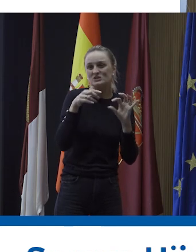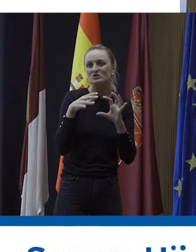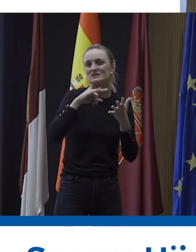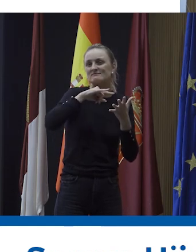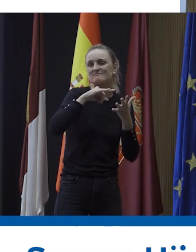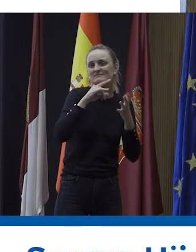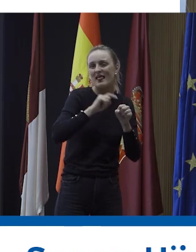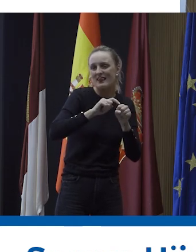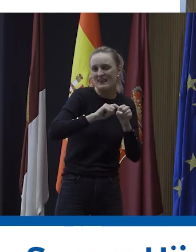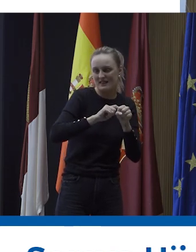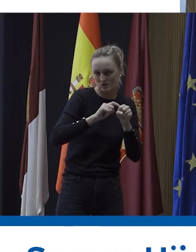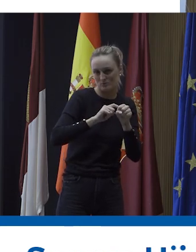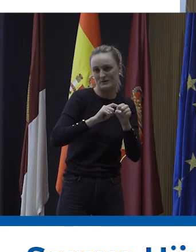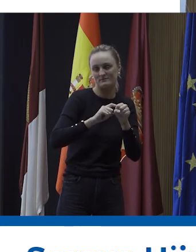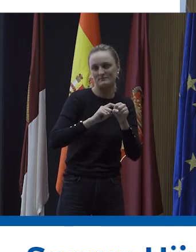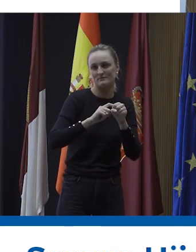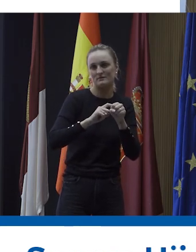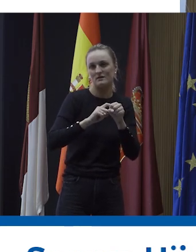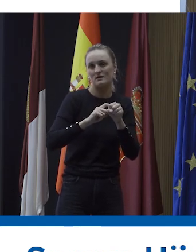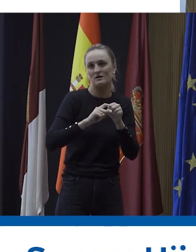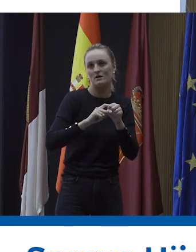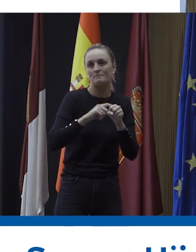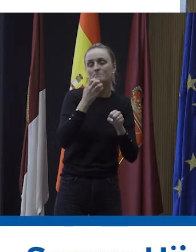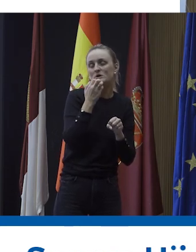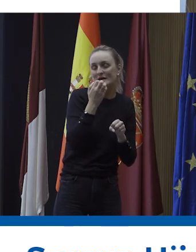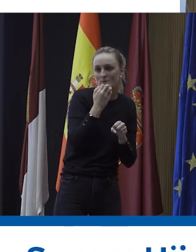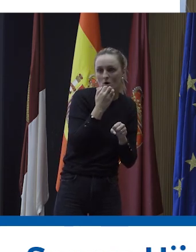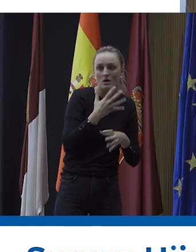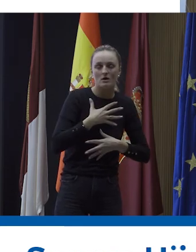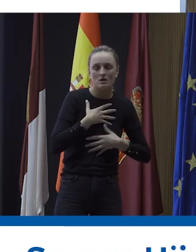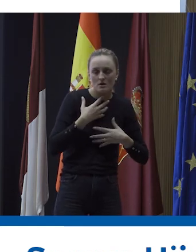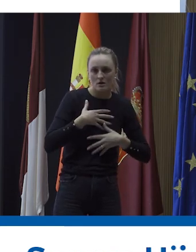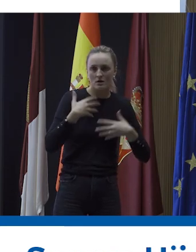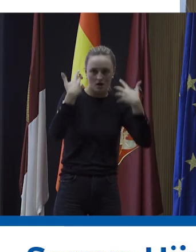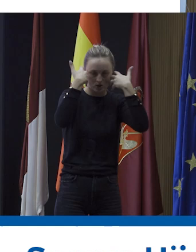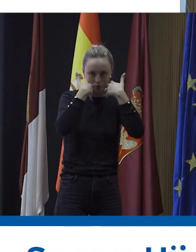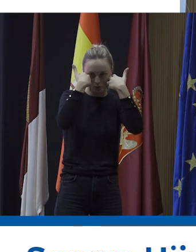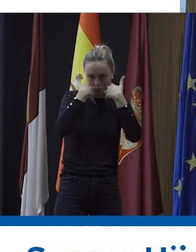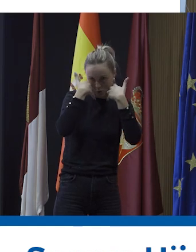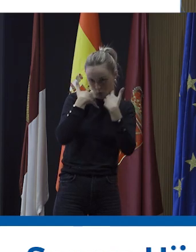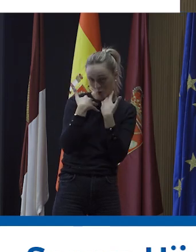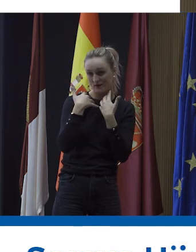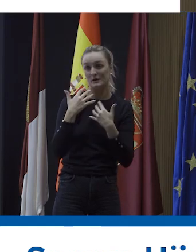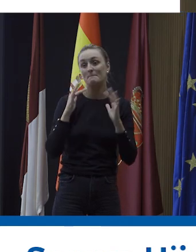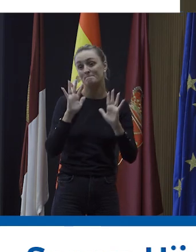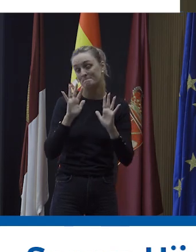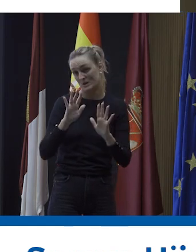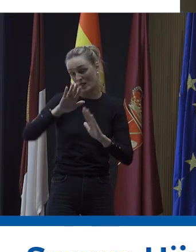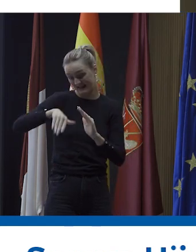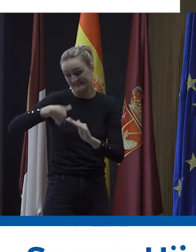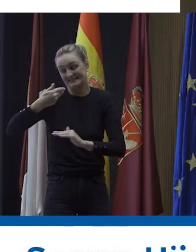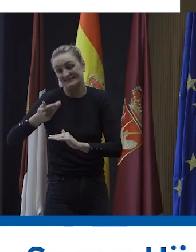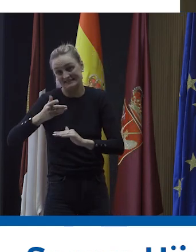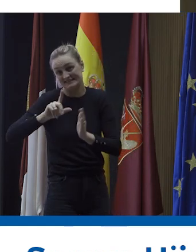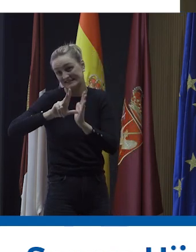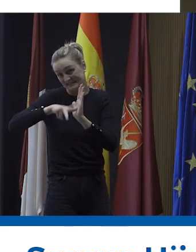vasomotores, lo que se conocen como los sofocos, ¿vale? Y sin embargo la etapa tardía afecta más